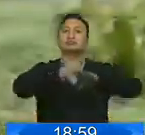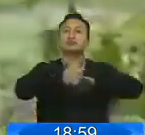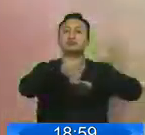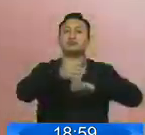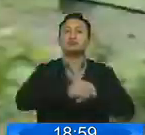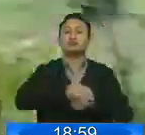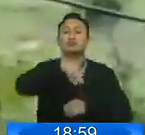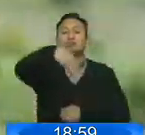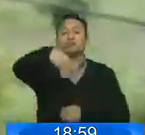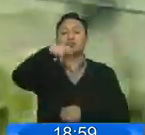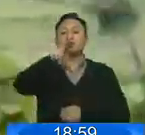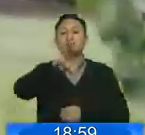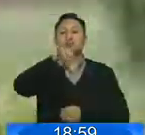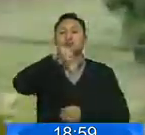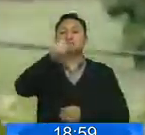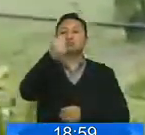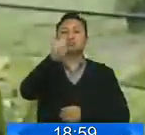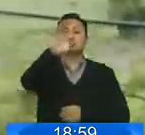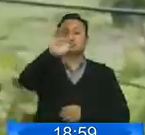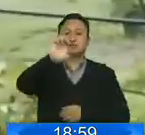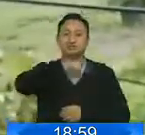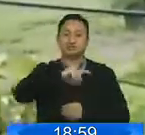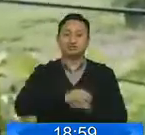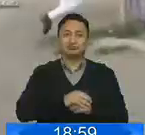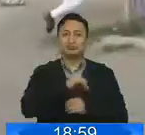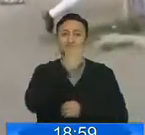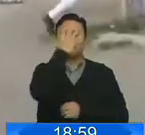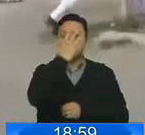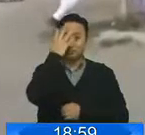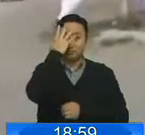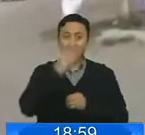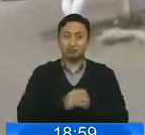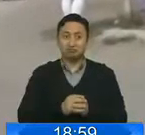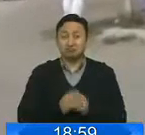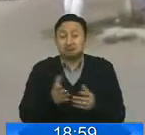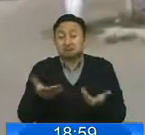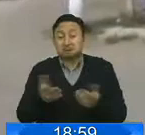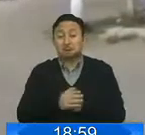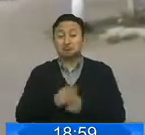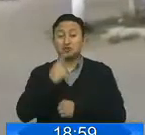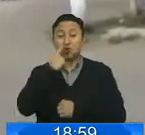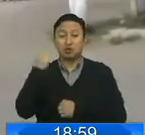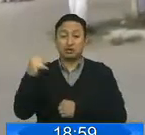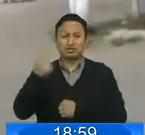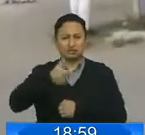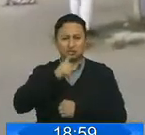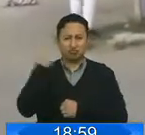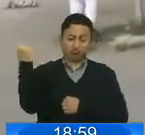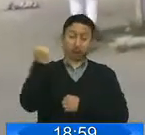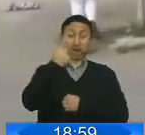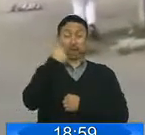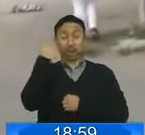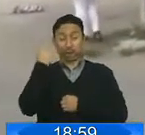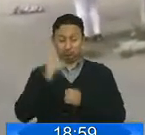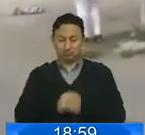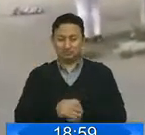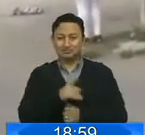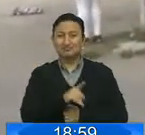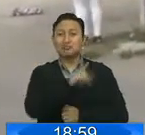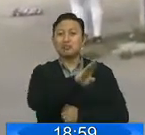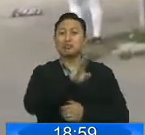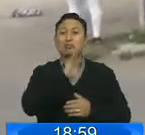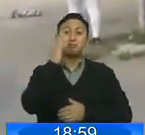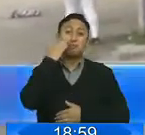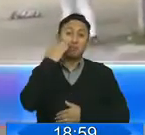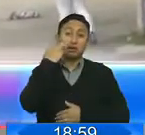en el recinto de la Tola, provincia de Esmeraldas. Aparentemente el agresor llegó en estado etílico, habría discutido con la madre de sus